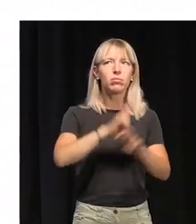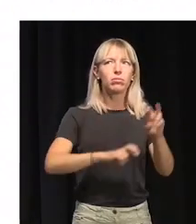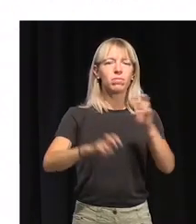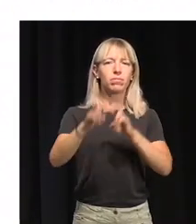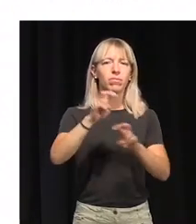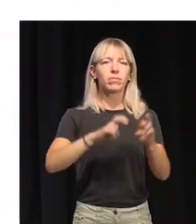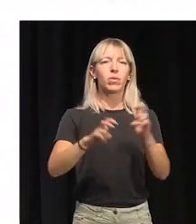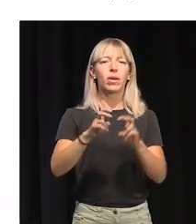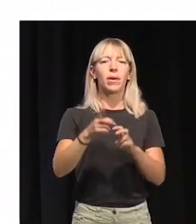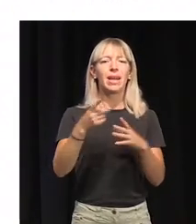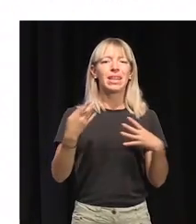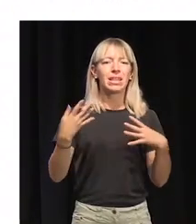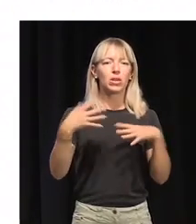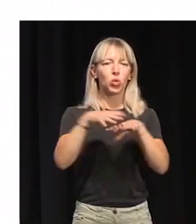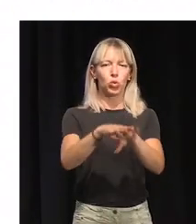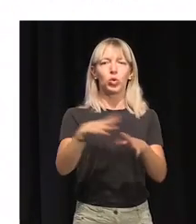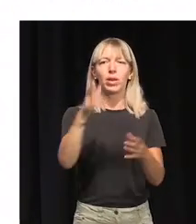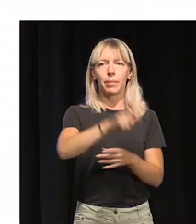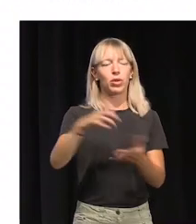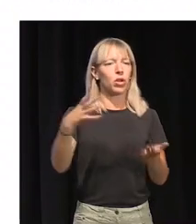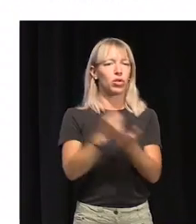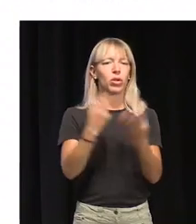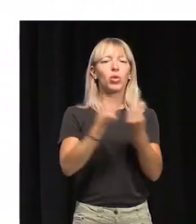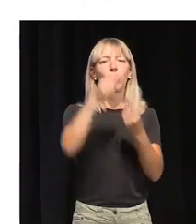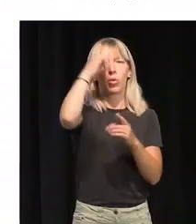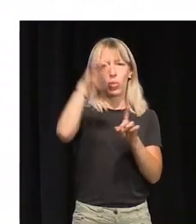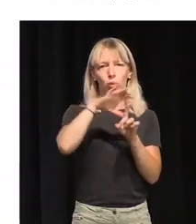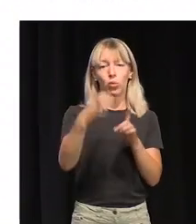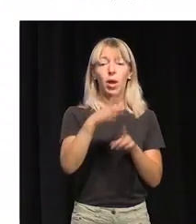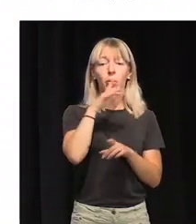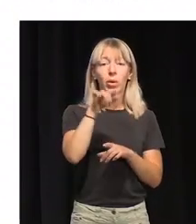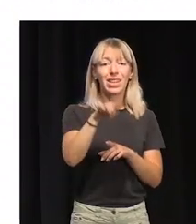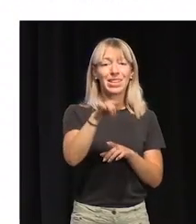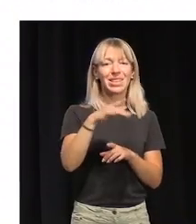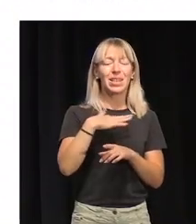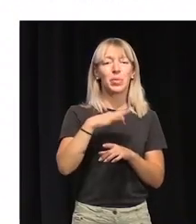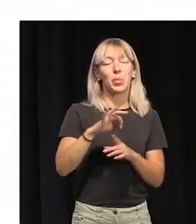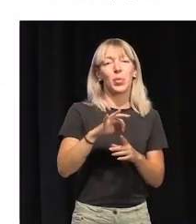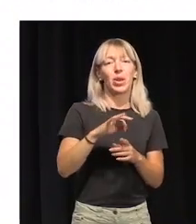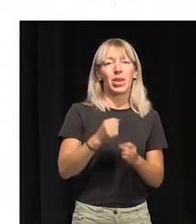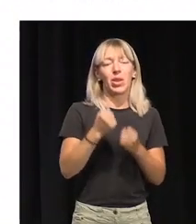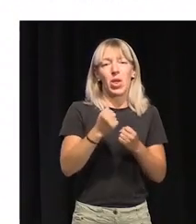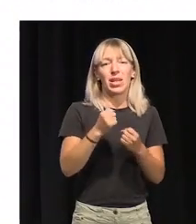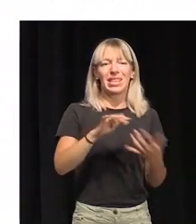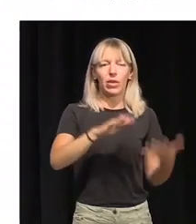buscaba la plena inclusión de todas las personas a través de la cultura, por ese poder transformador